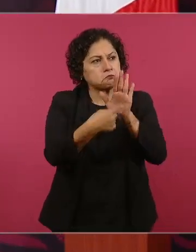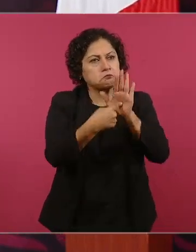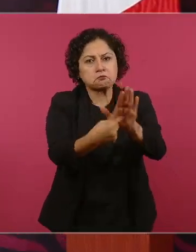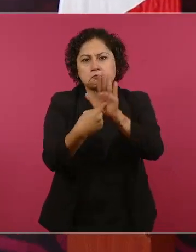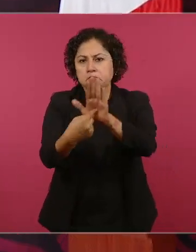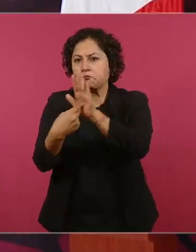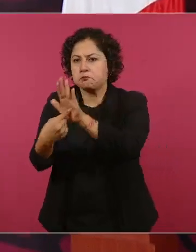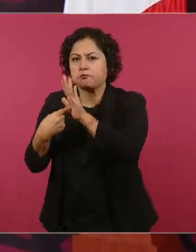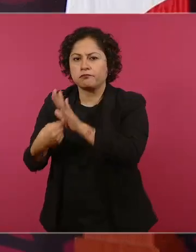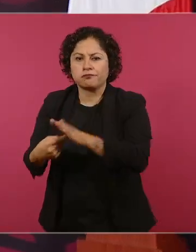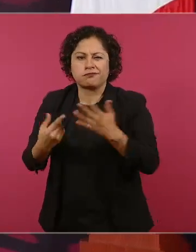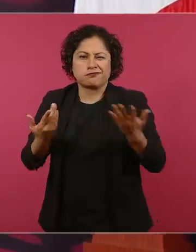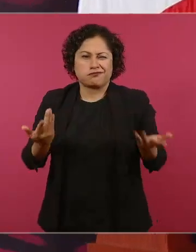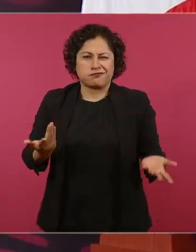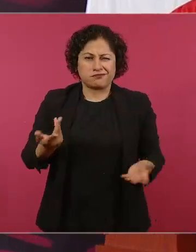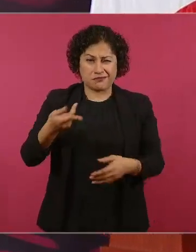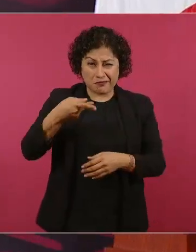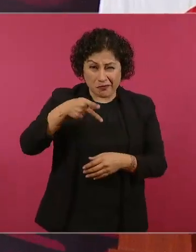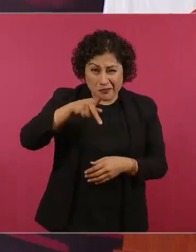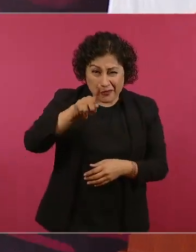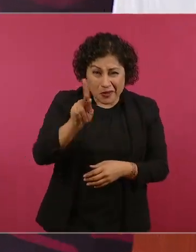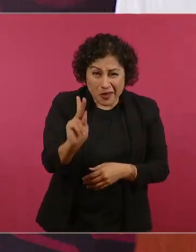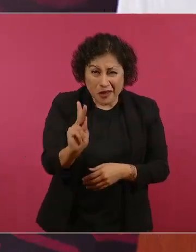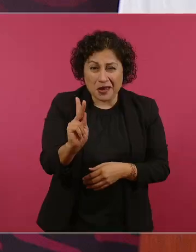pero no es para estar